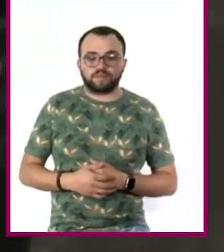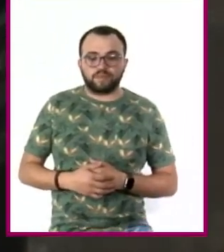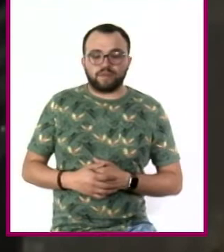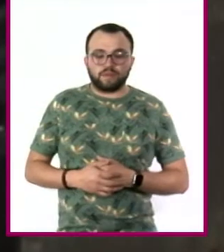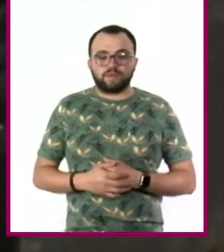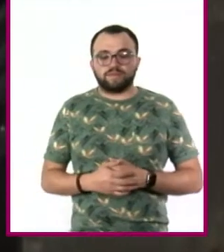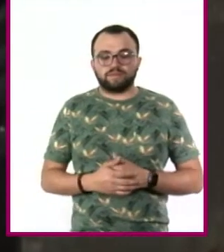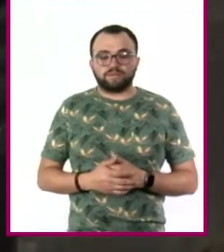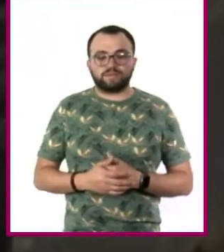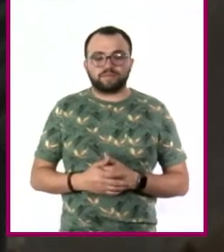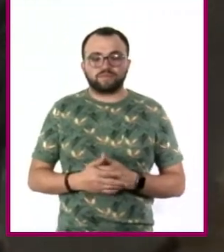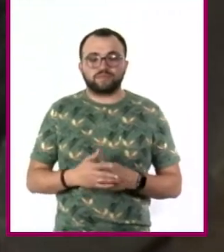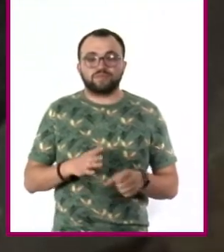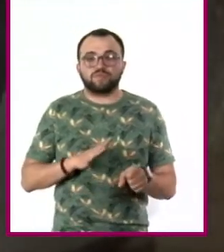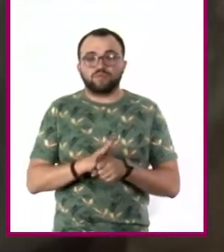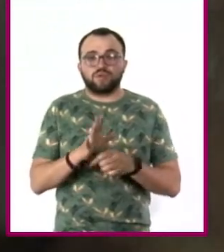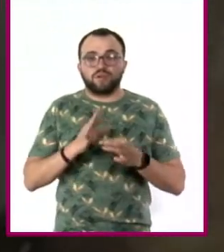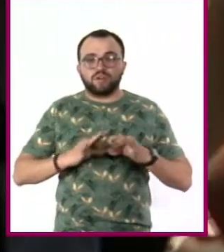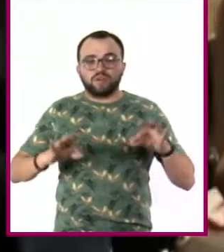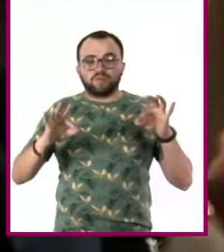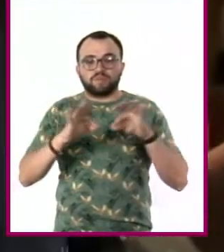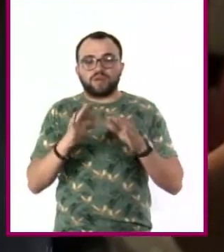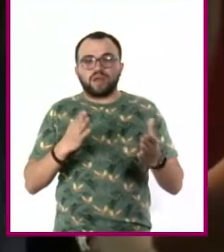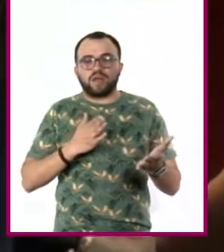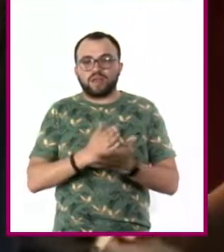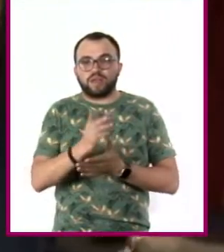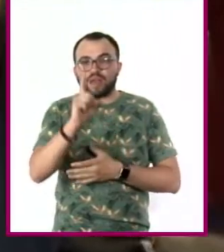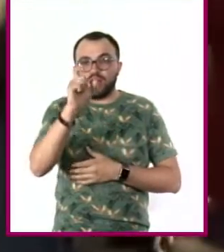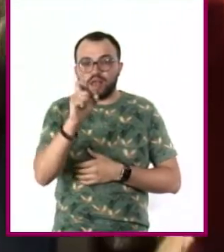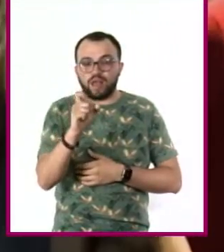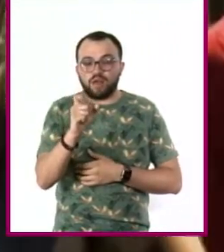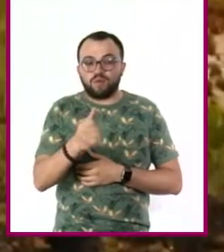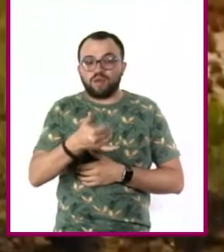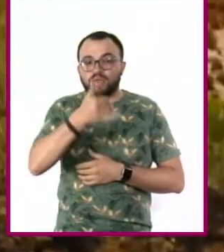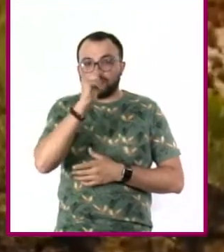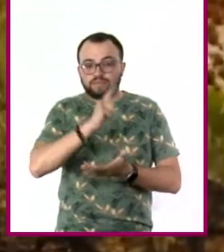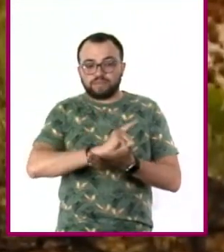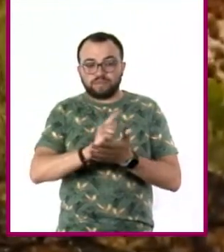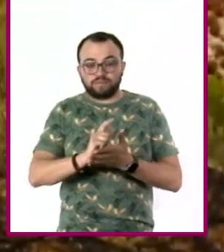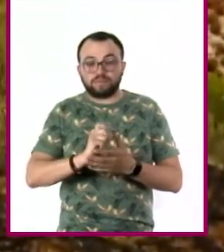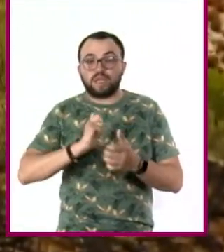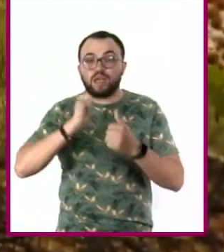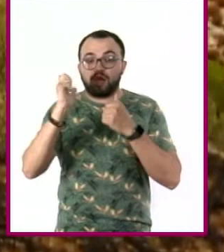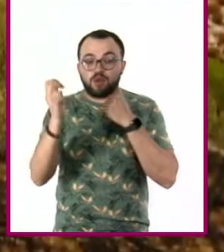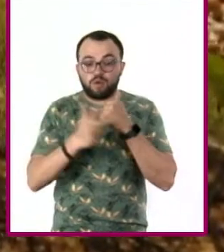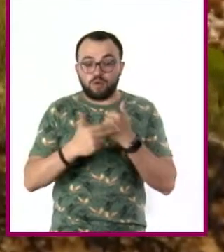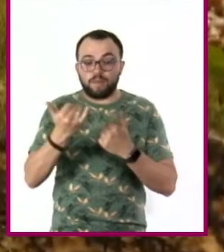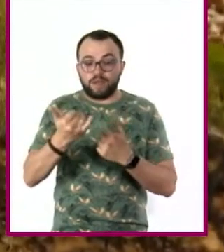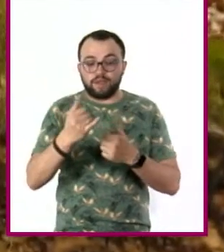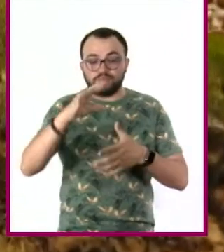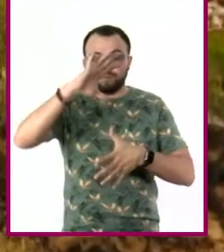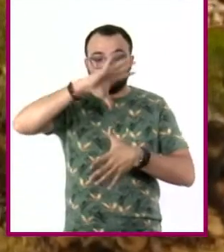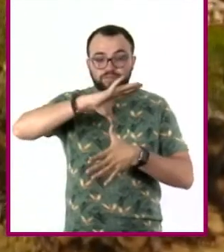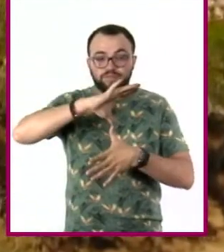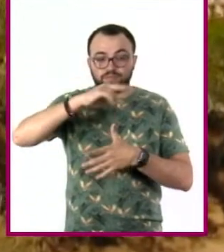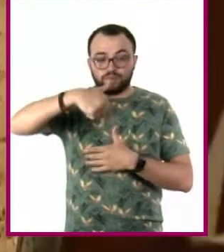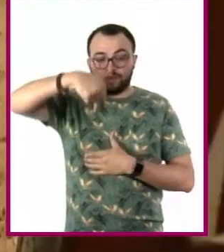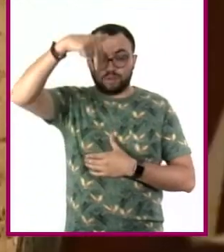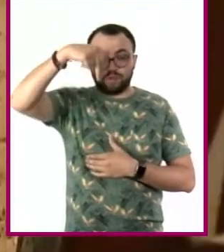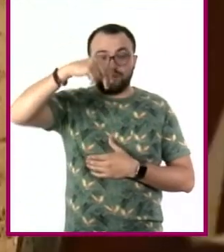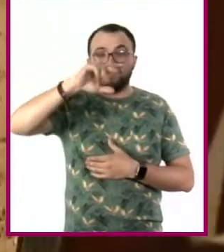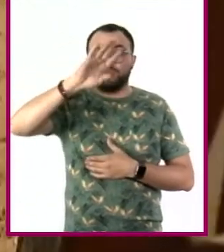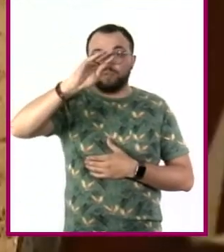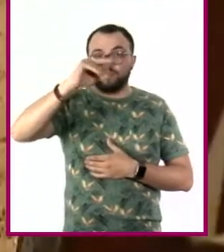La importancia del acceso al agua potable en la seguridad humana. En Europa y América del Norte, el 94%